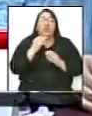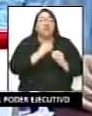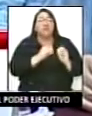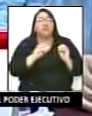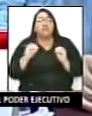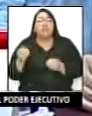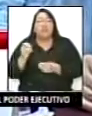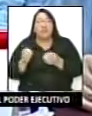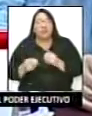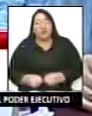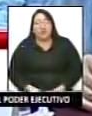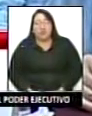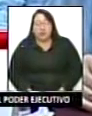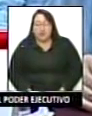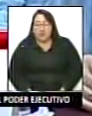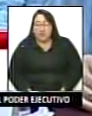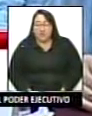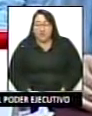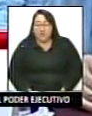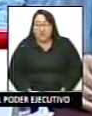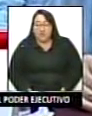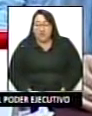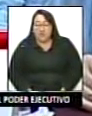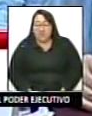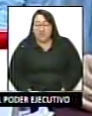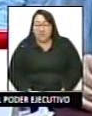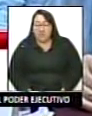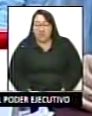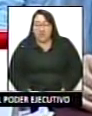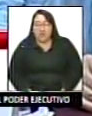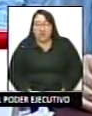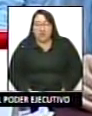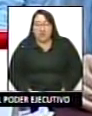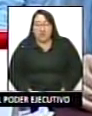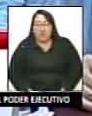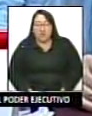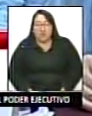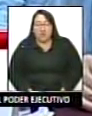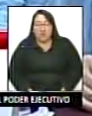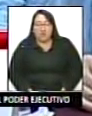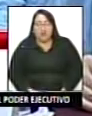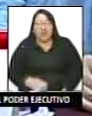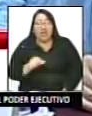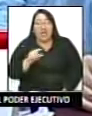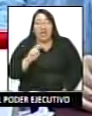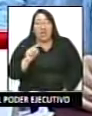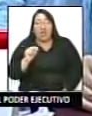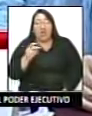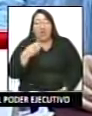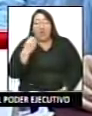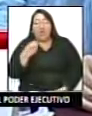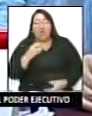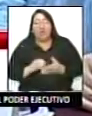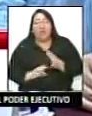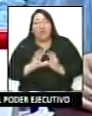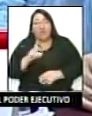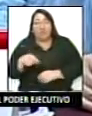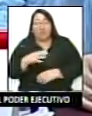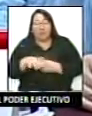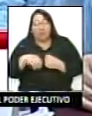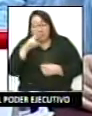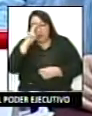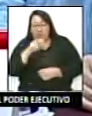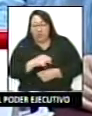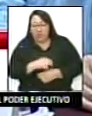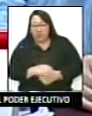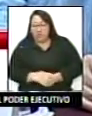de presupuesto para incluir en programas como Caliwarma o en los comedores populares, que son más de 15.000 en todo el Perú.